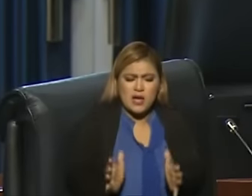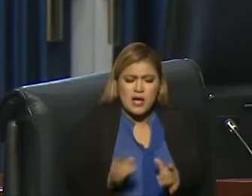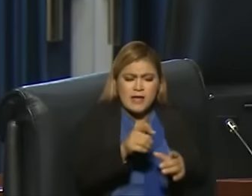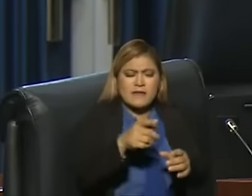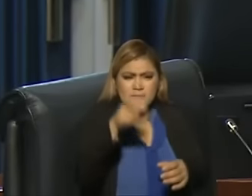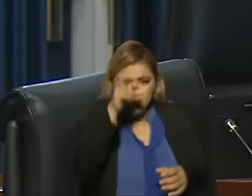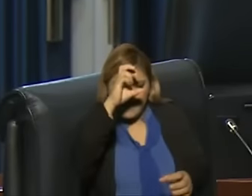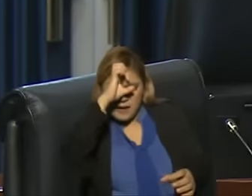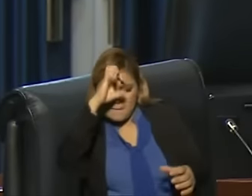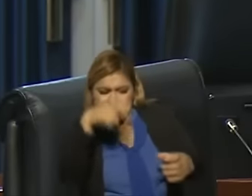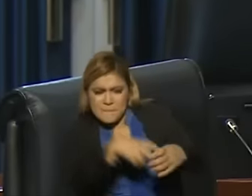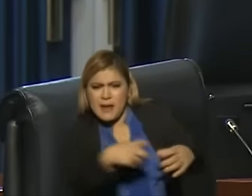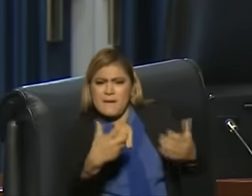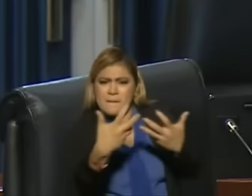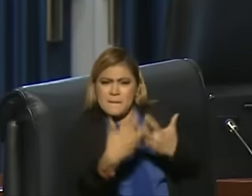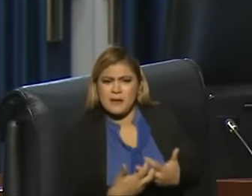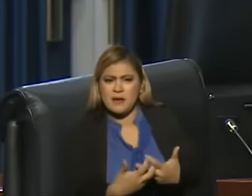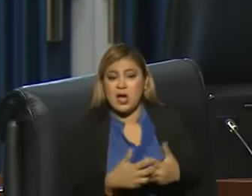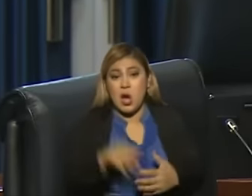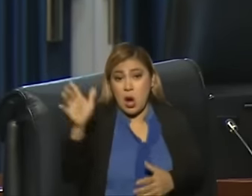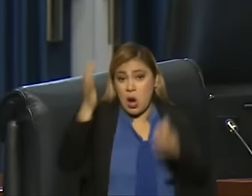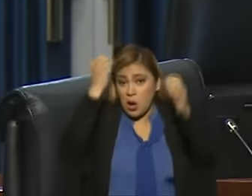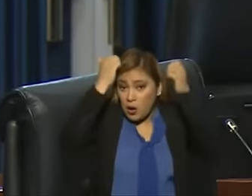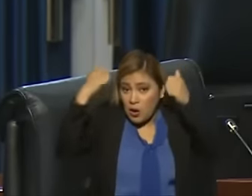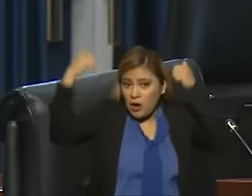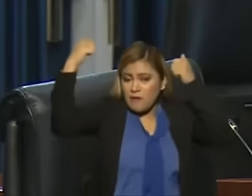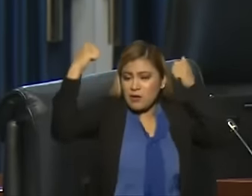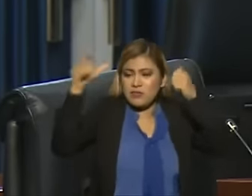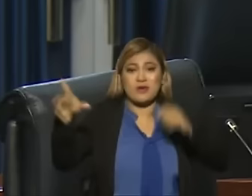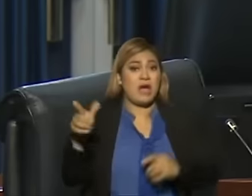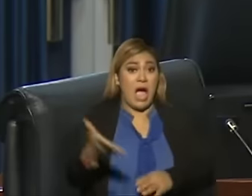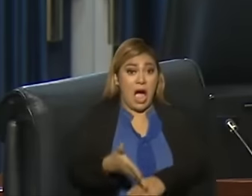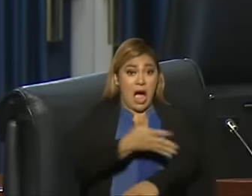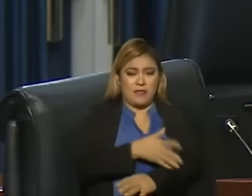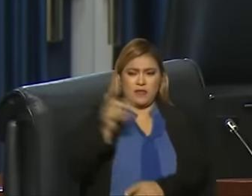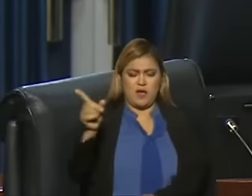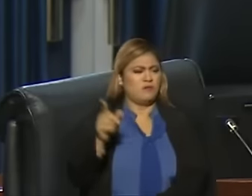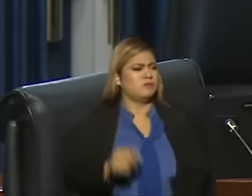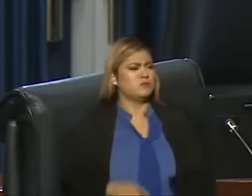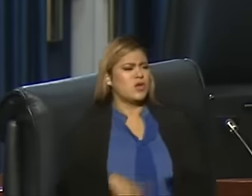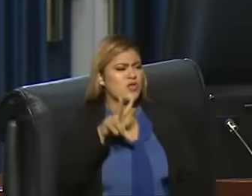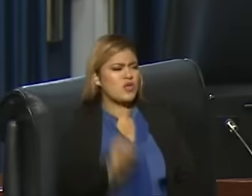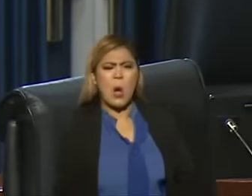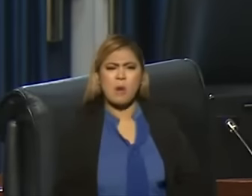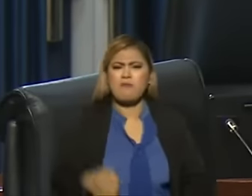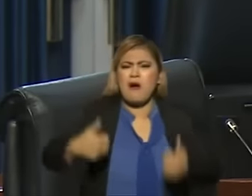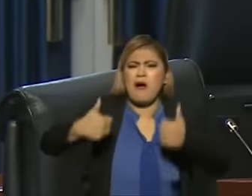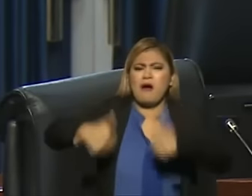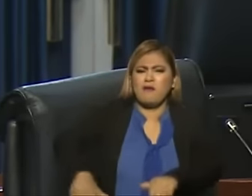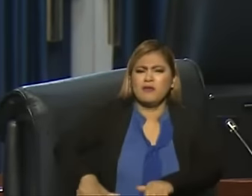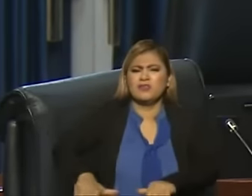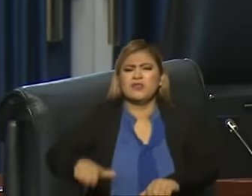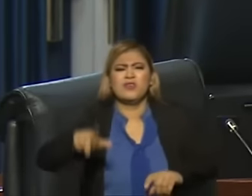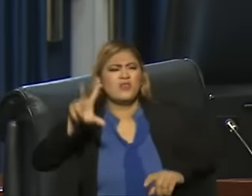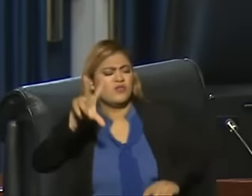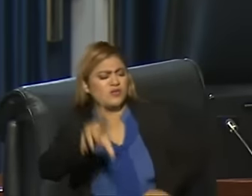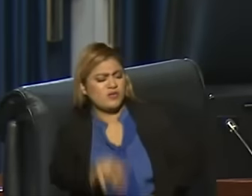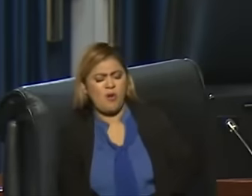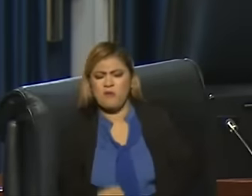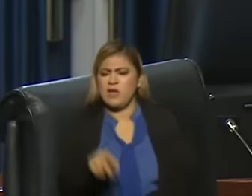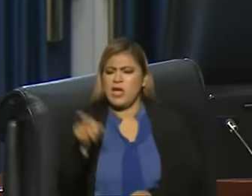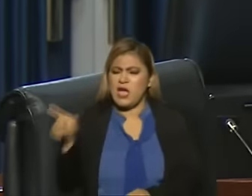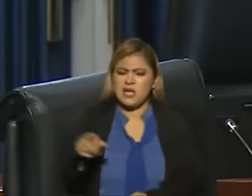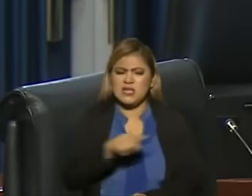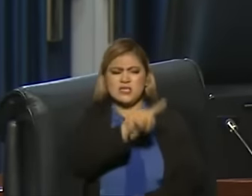a permitir que tuviéramos un territorio sobre otro territorio. Los torrijistas se